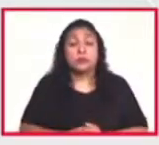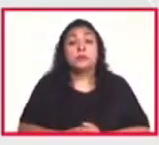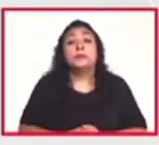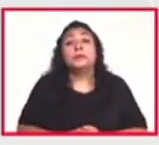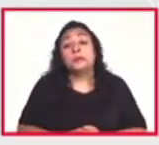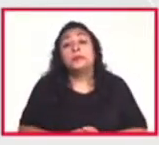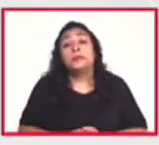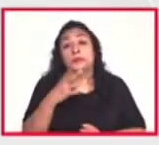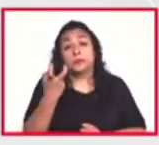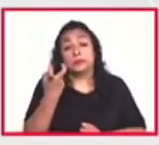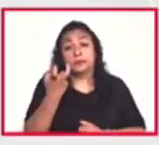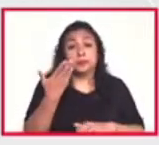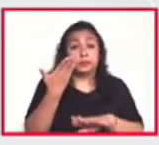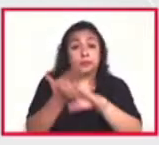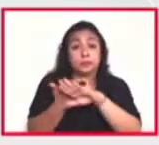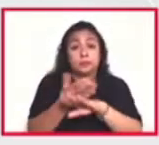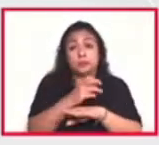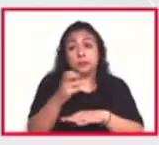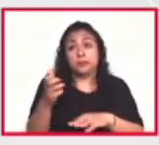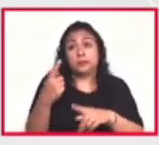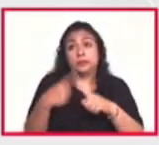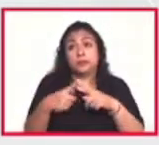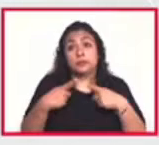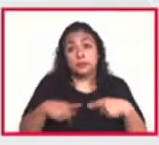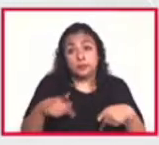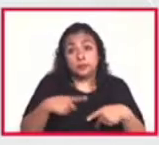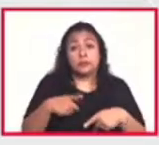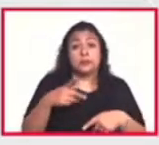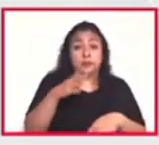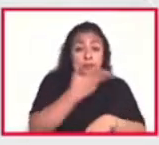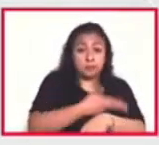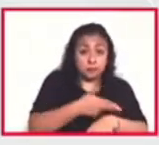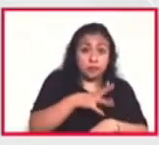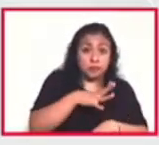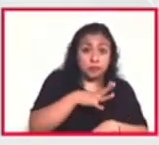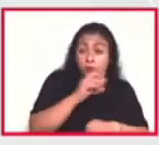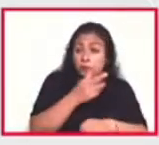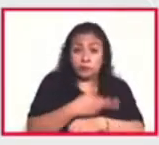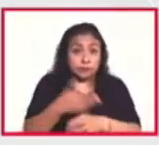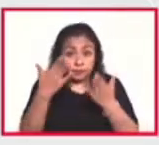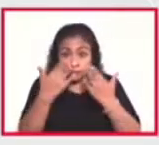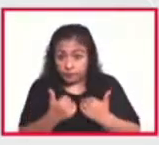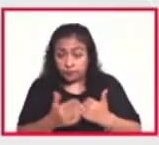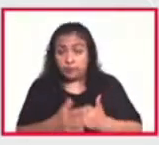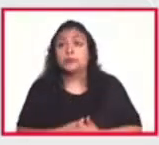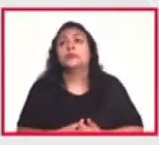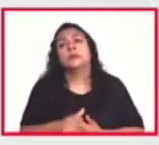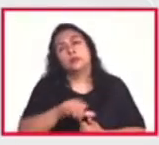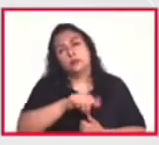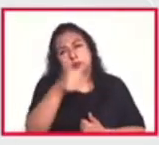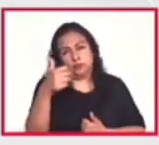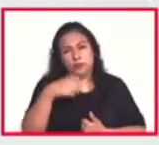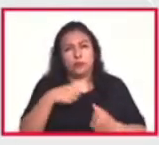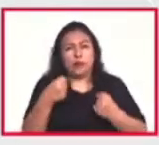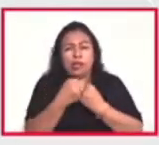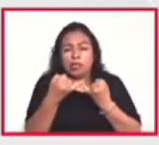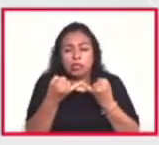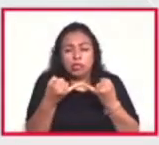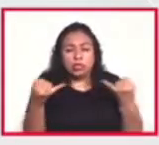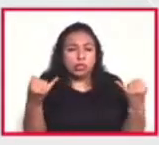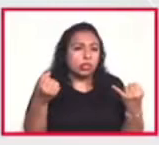afectado tanto a los migrantes documentados como a los indocumentados. Ahora, por otro lado, hay una frontera muy delgada entre el